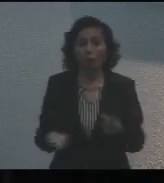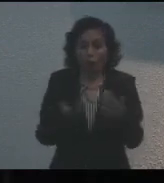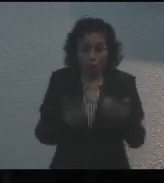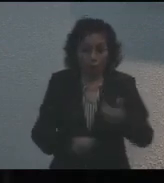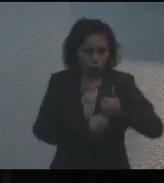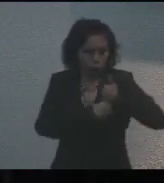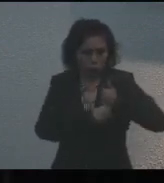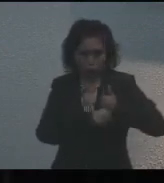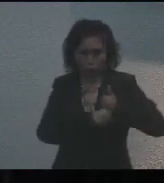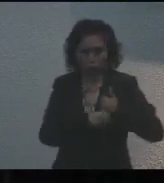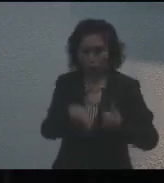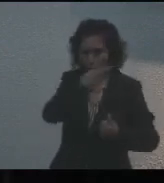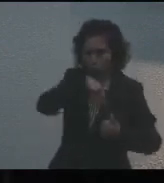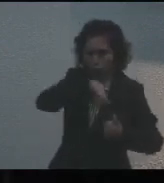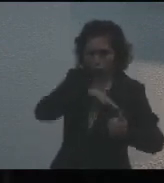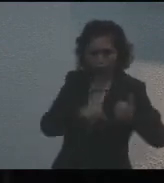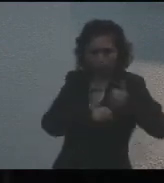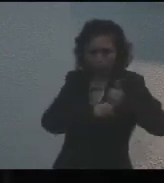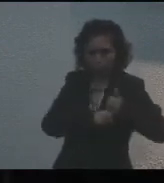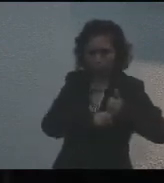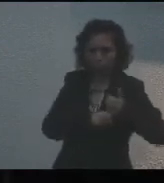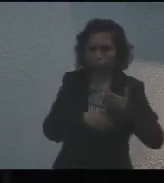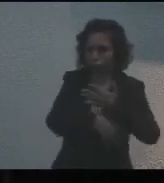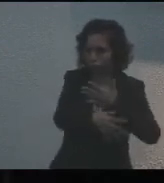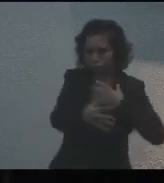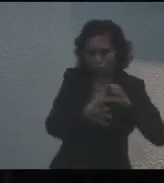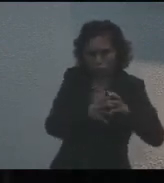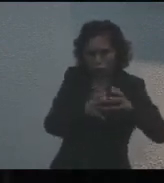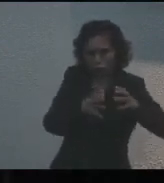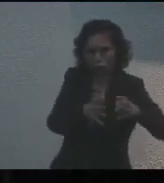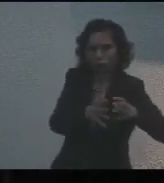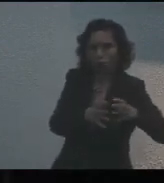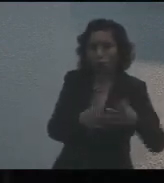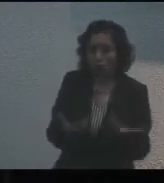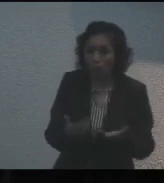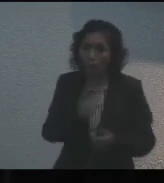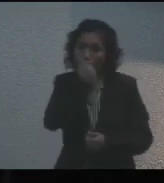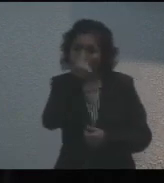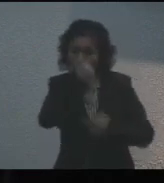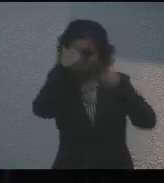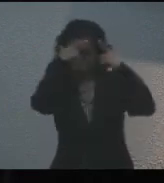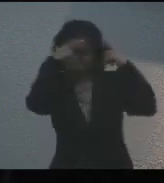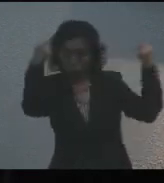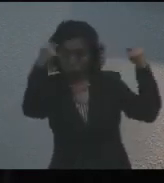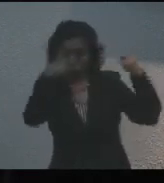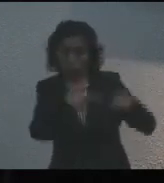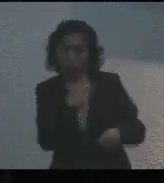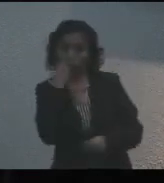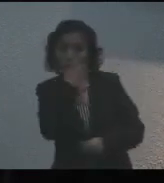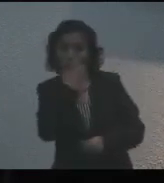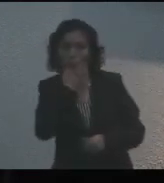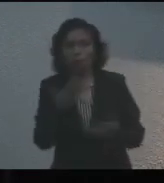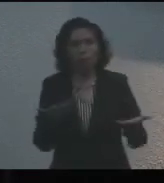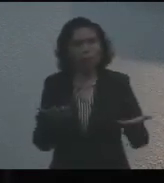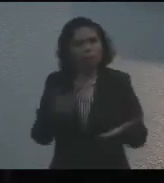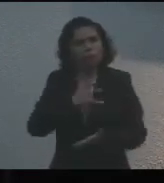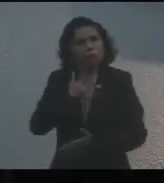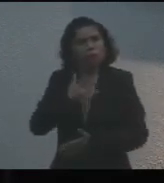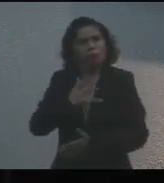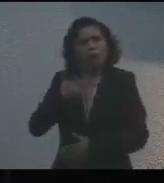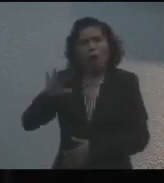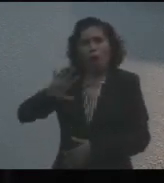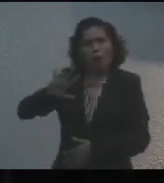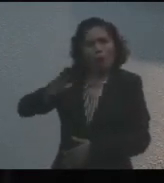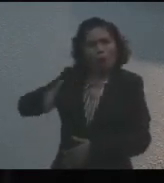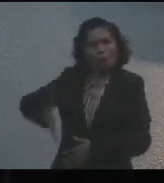Ejército y Fuerza Aérea Mexicanos y principalmente los egresados de este heroico plantel, nos llena de orgullo ser testigos